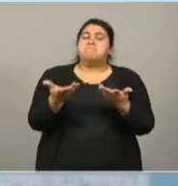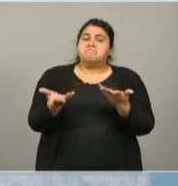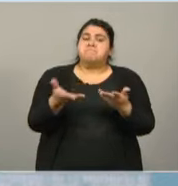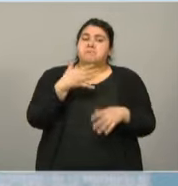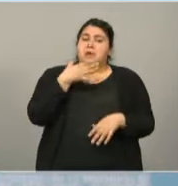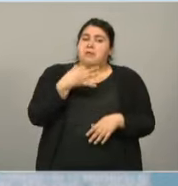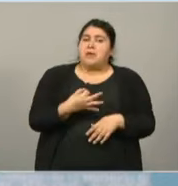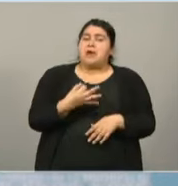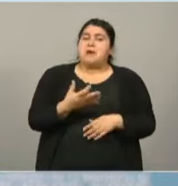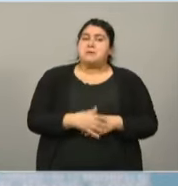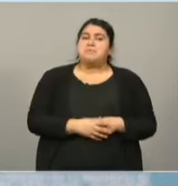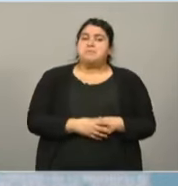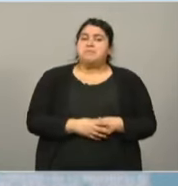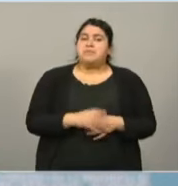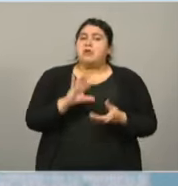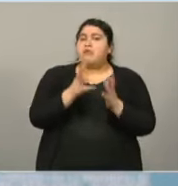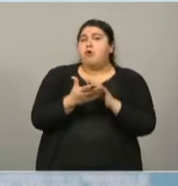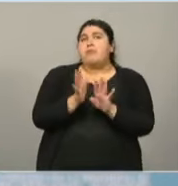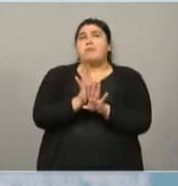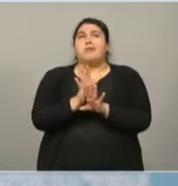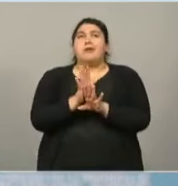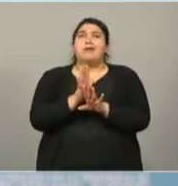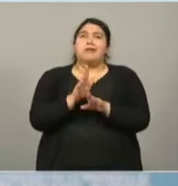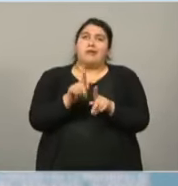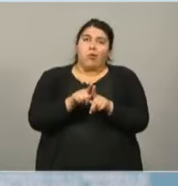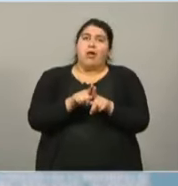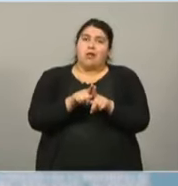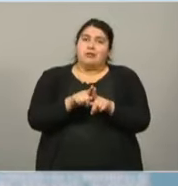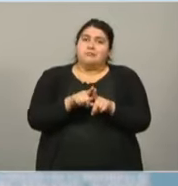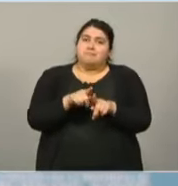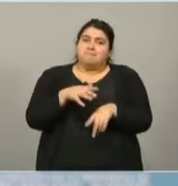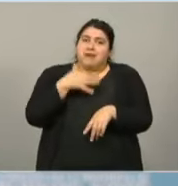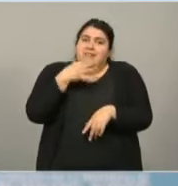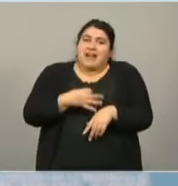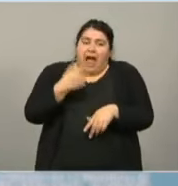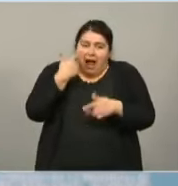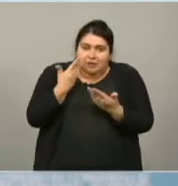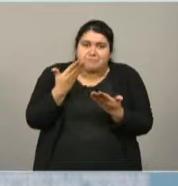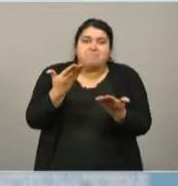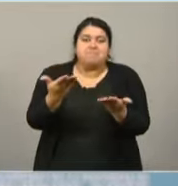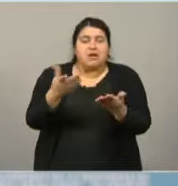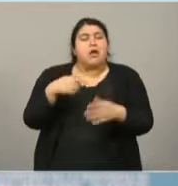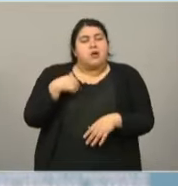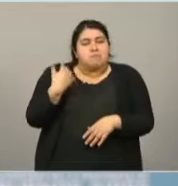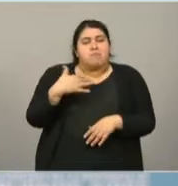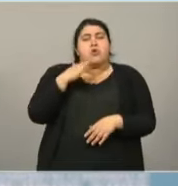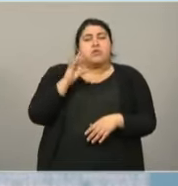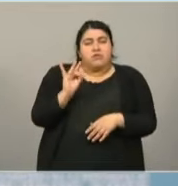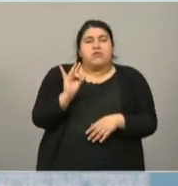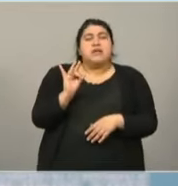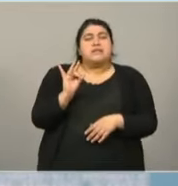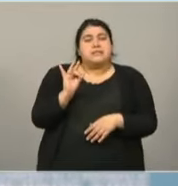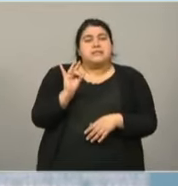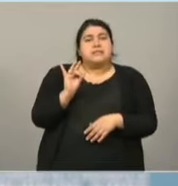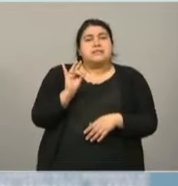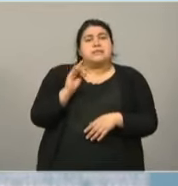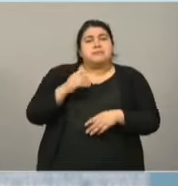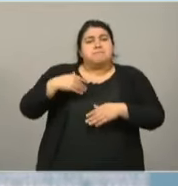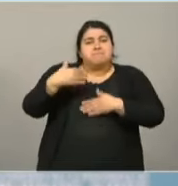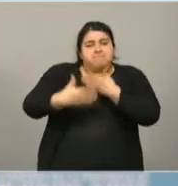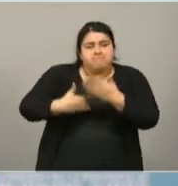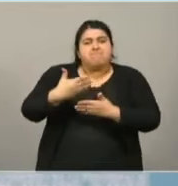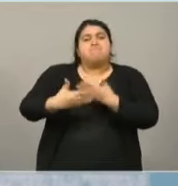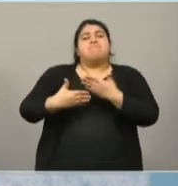lo pongo no en el nivel de hazaña no porque uno uno diría ya es difícil mantener lo la